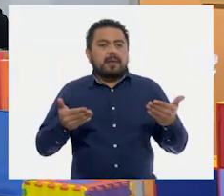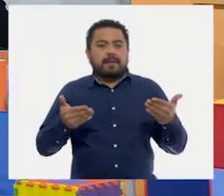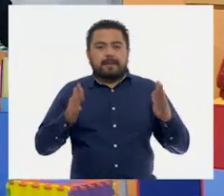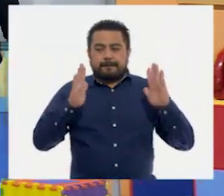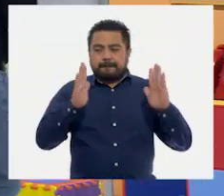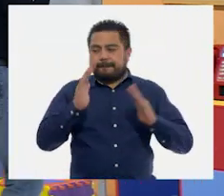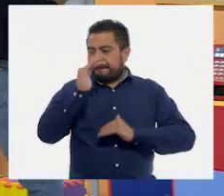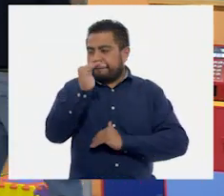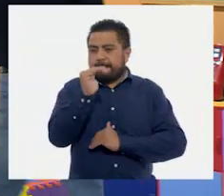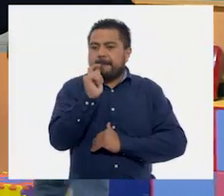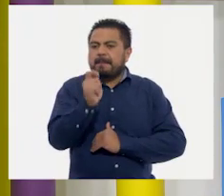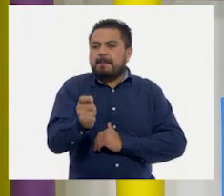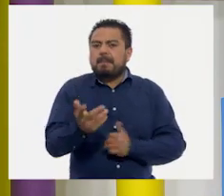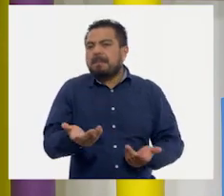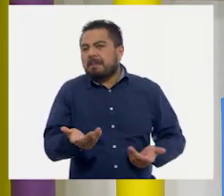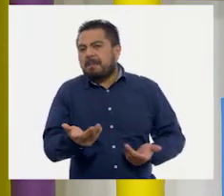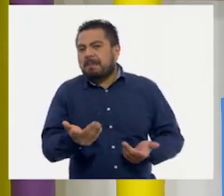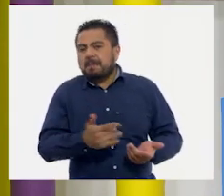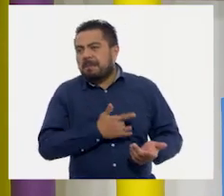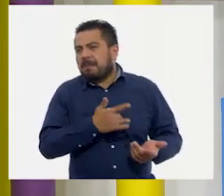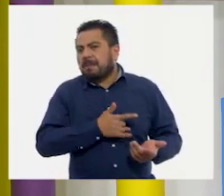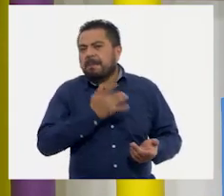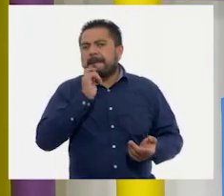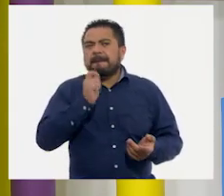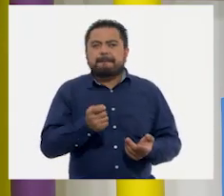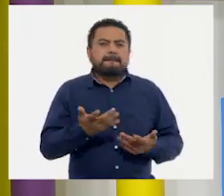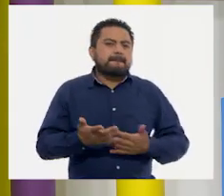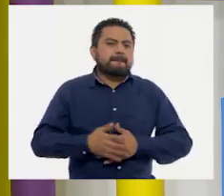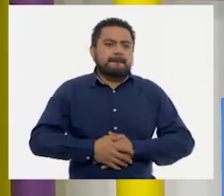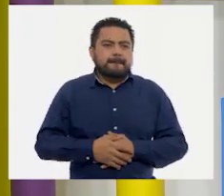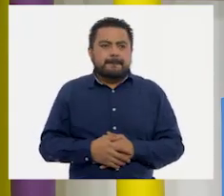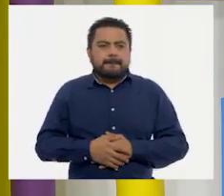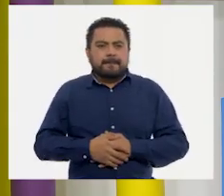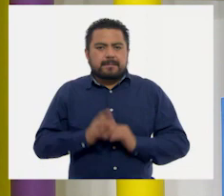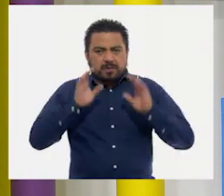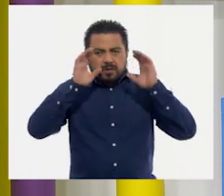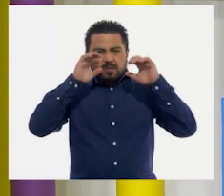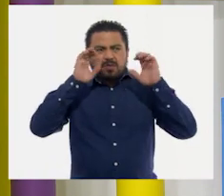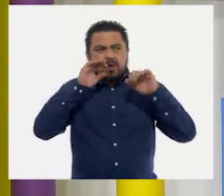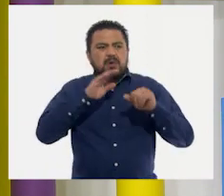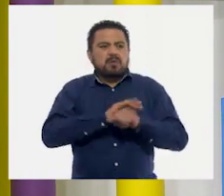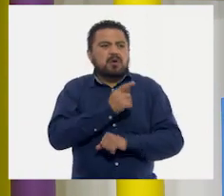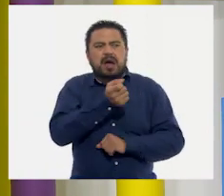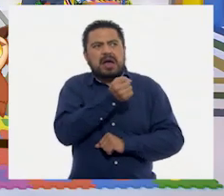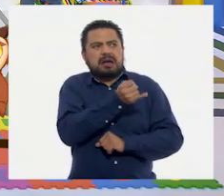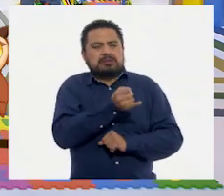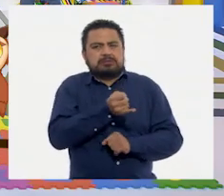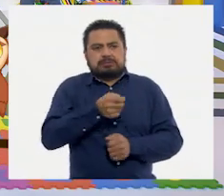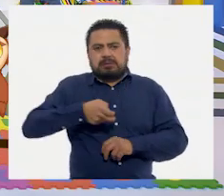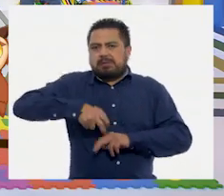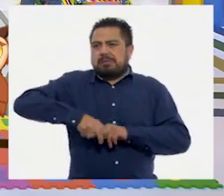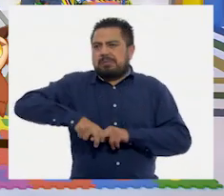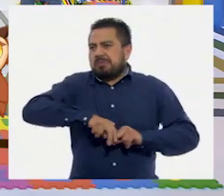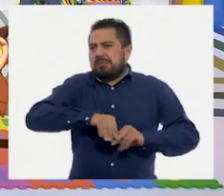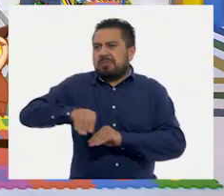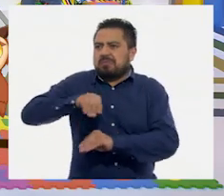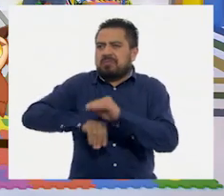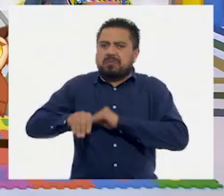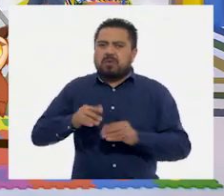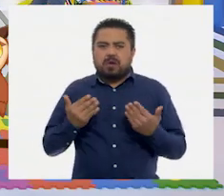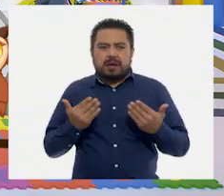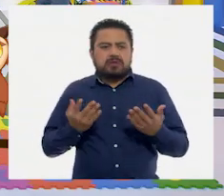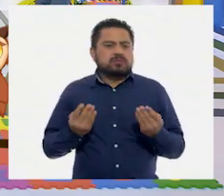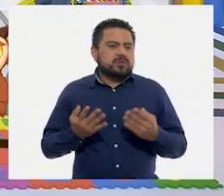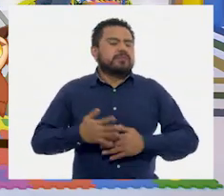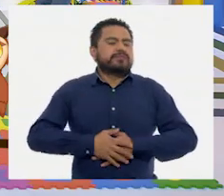El cuadrado que sea... Que sea el... El búho. El búho, sí, porque está así como que no se mueve. Que no se mueve mucho,